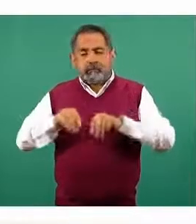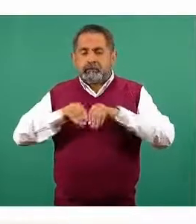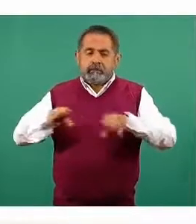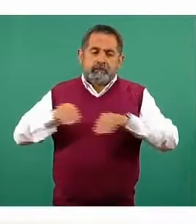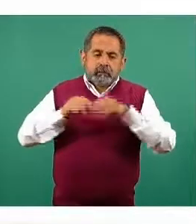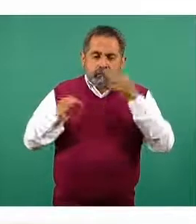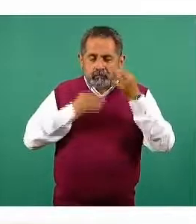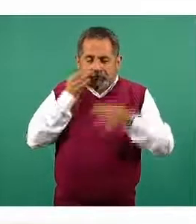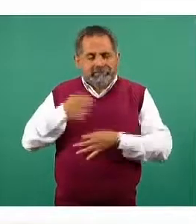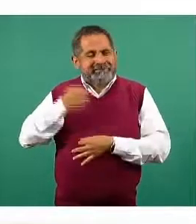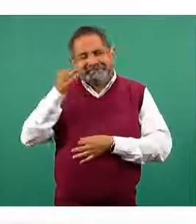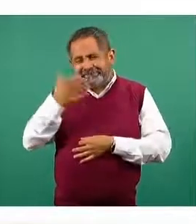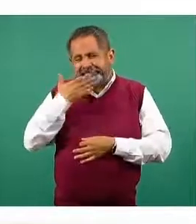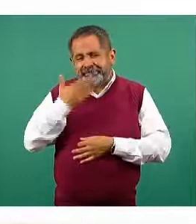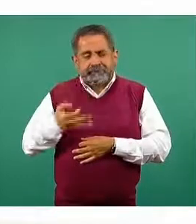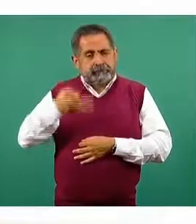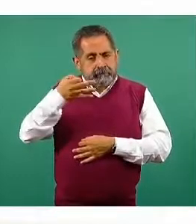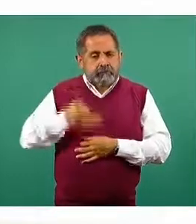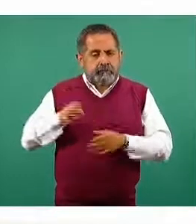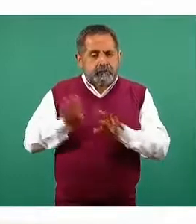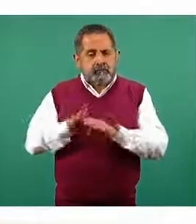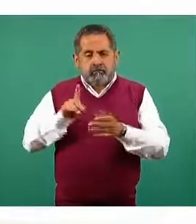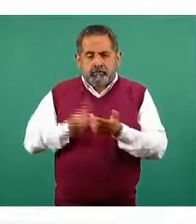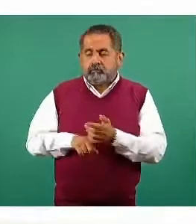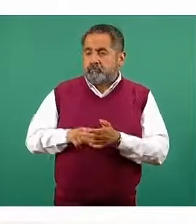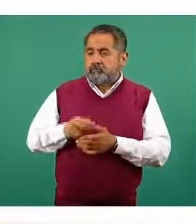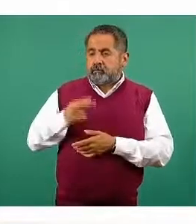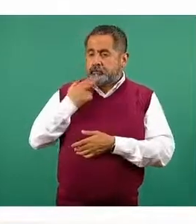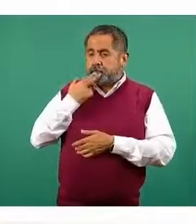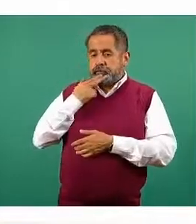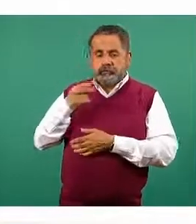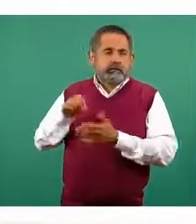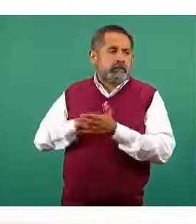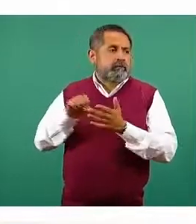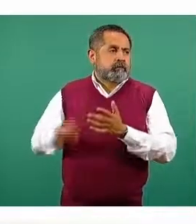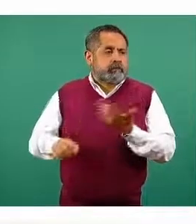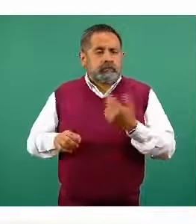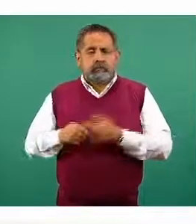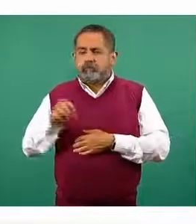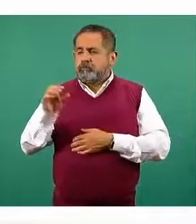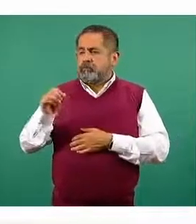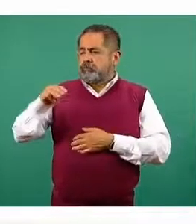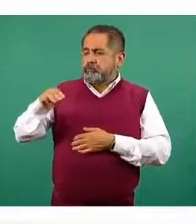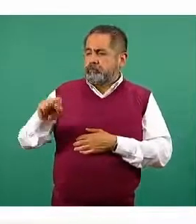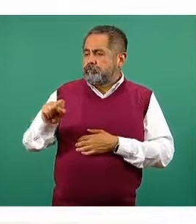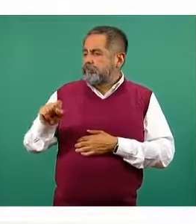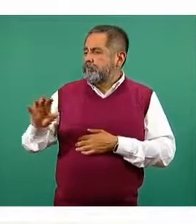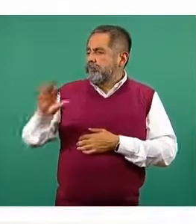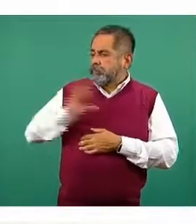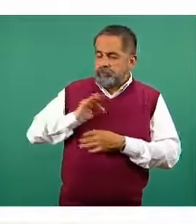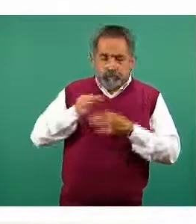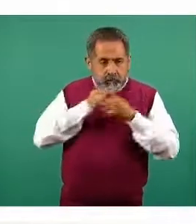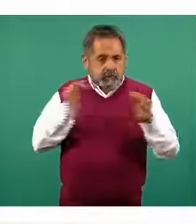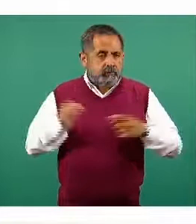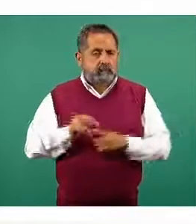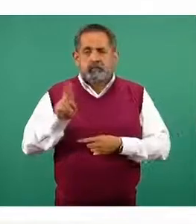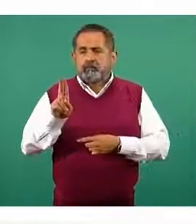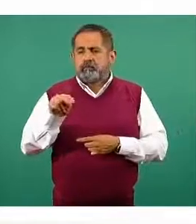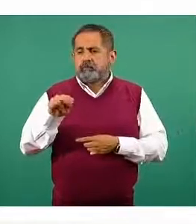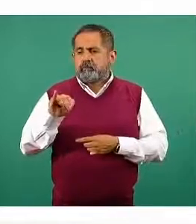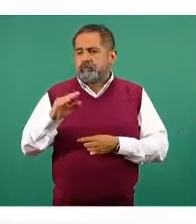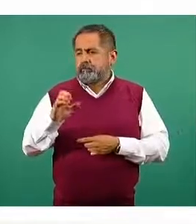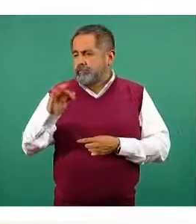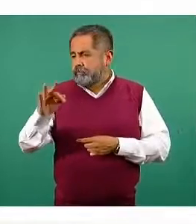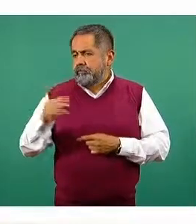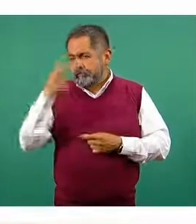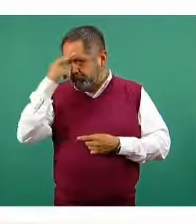información fidedigna, oficial y de fuentes confiables, como puede ser la Organización Mundial de la Salud, UNICEF México o UNICEF